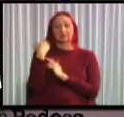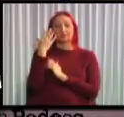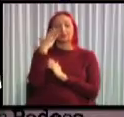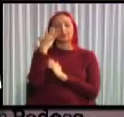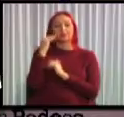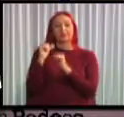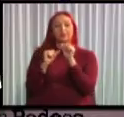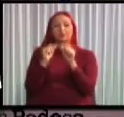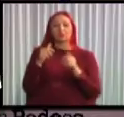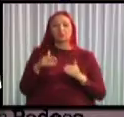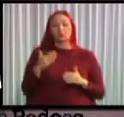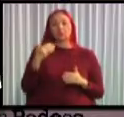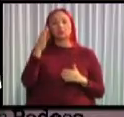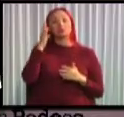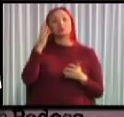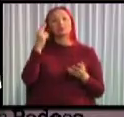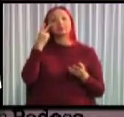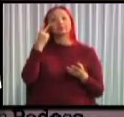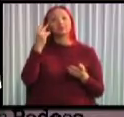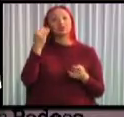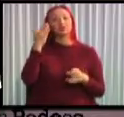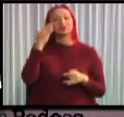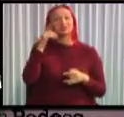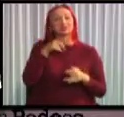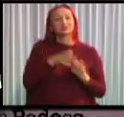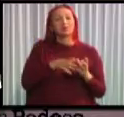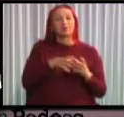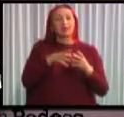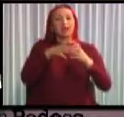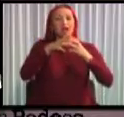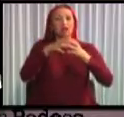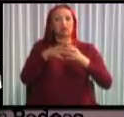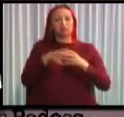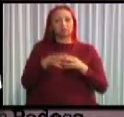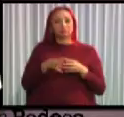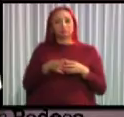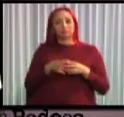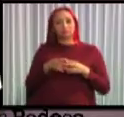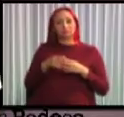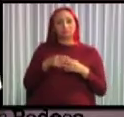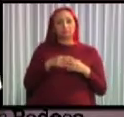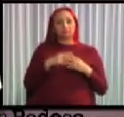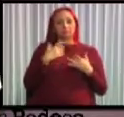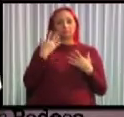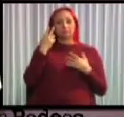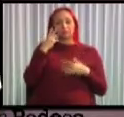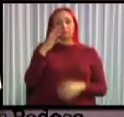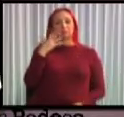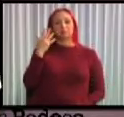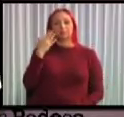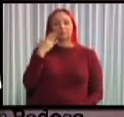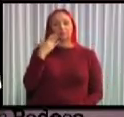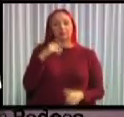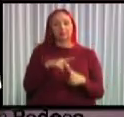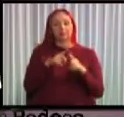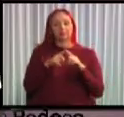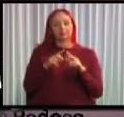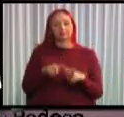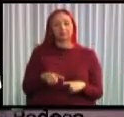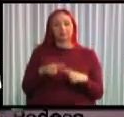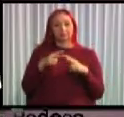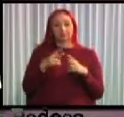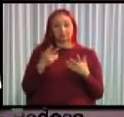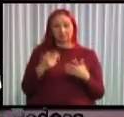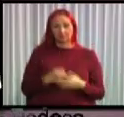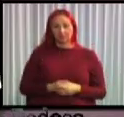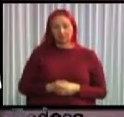que se esfuerza por sus hijos y todo. Yo sé que ese balón es, a ver cómo nos va. Está bien, entonces a ver cómo